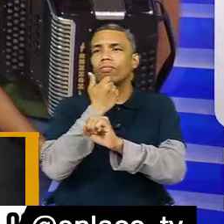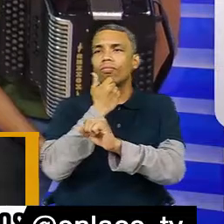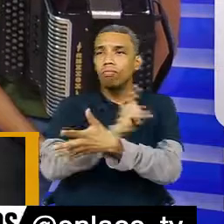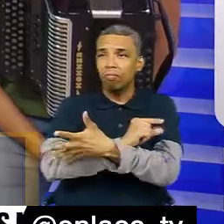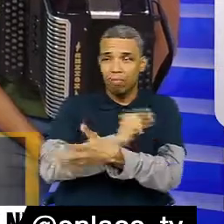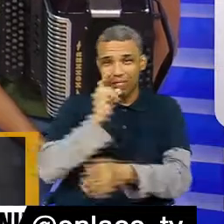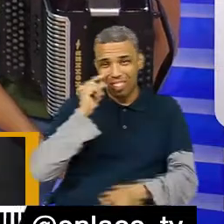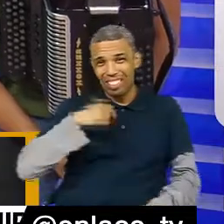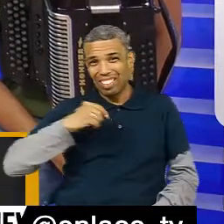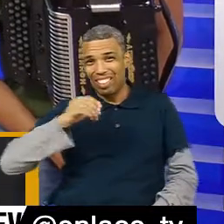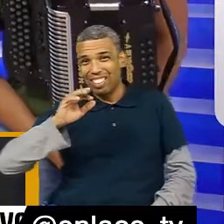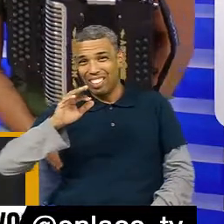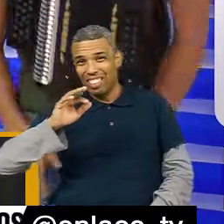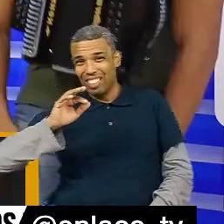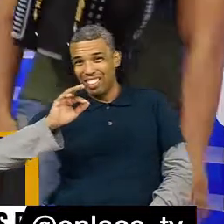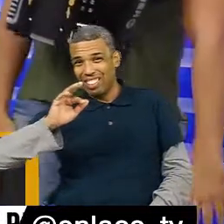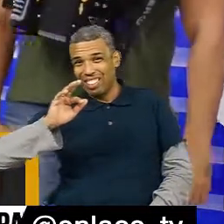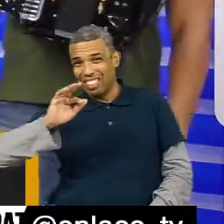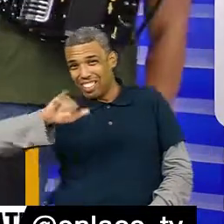doble T, Instagram Javier Mata C.